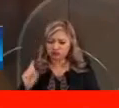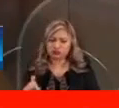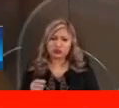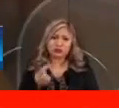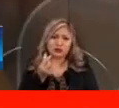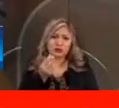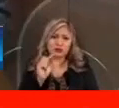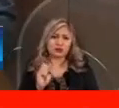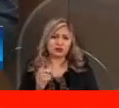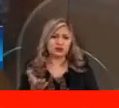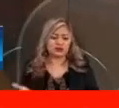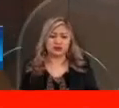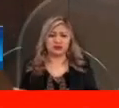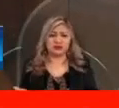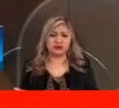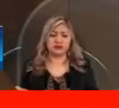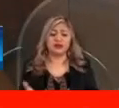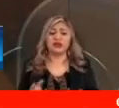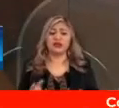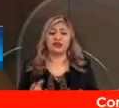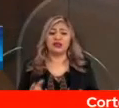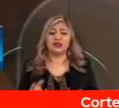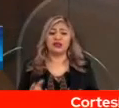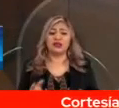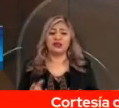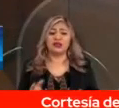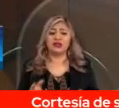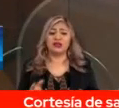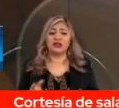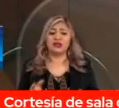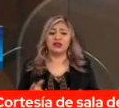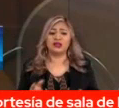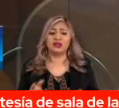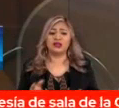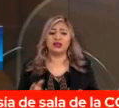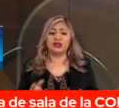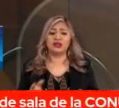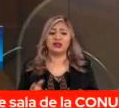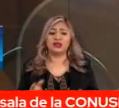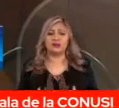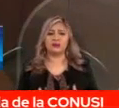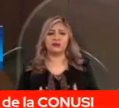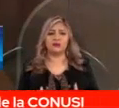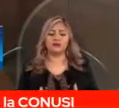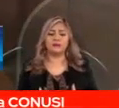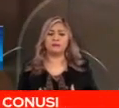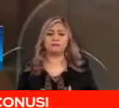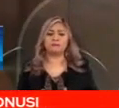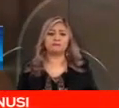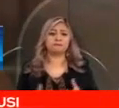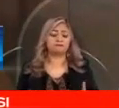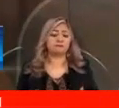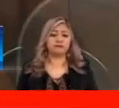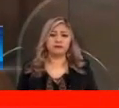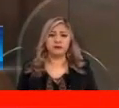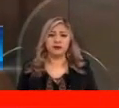real. Si la mayoría de la población está en lo que llaman cuentapropistas,